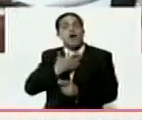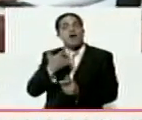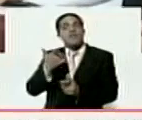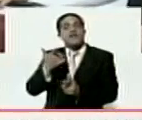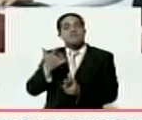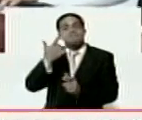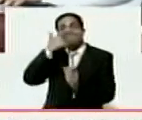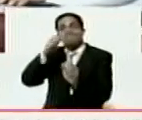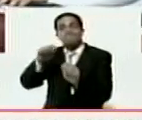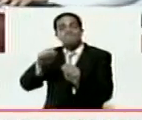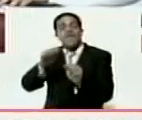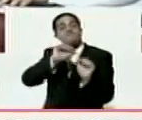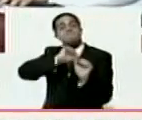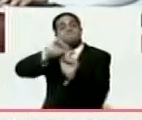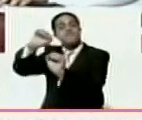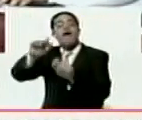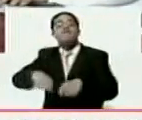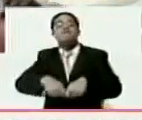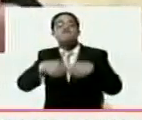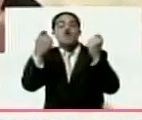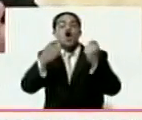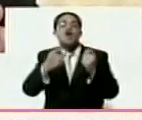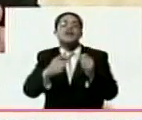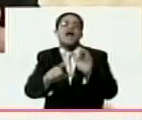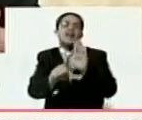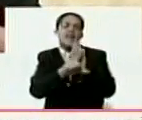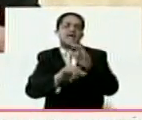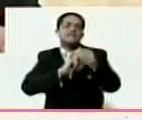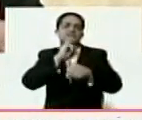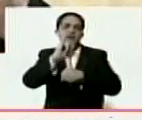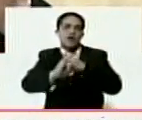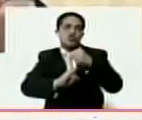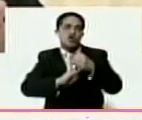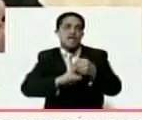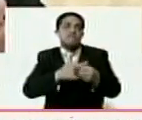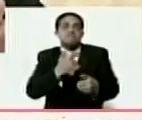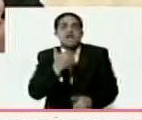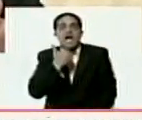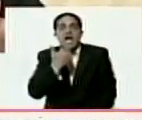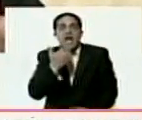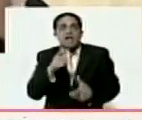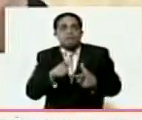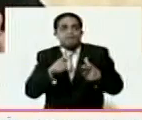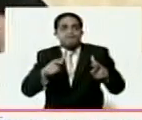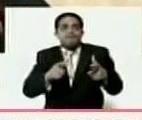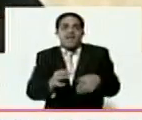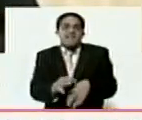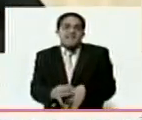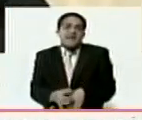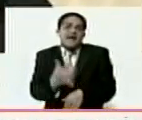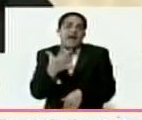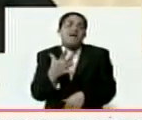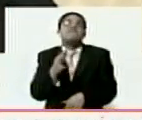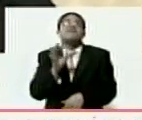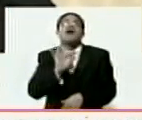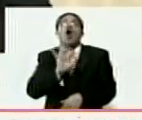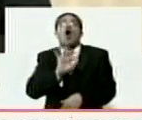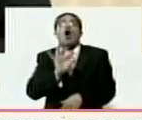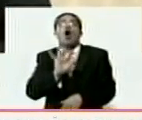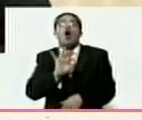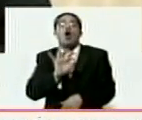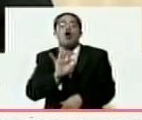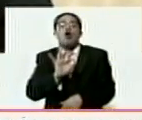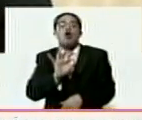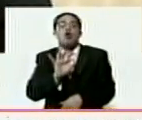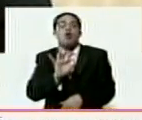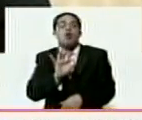al derecho internacional conlleven a situaciones de mayor dolor, conlleven a situaciones de